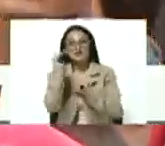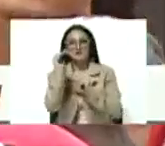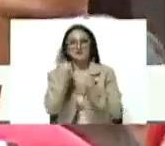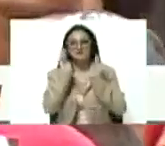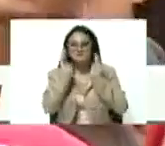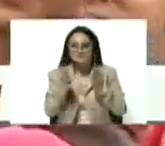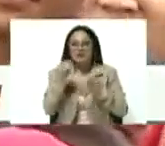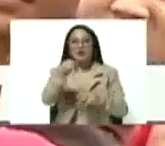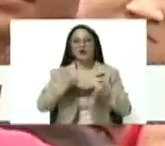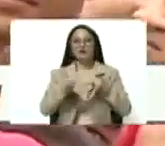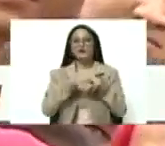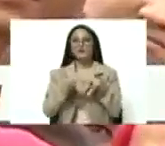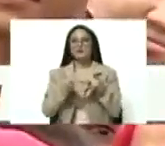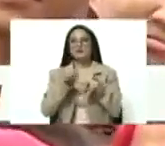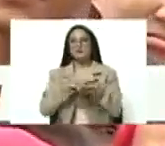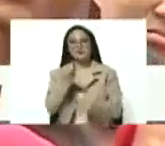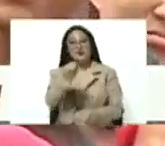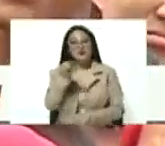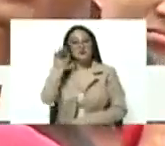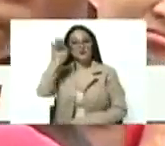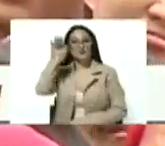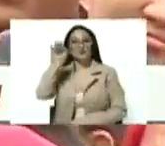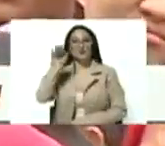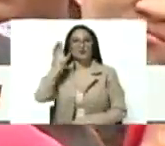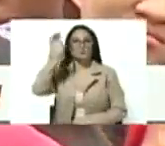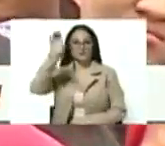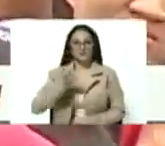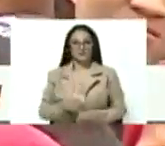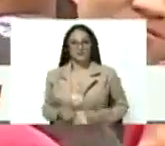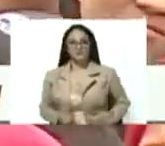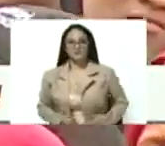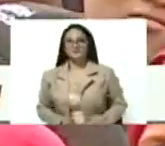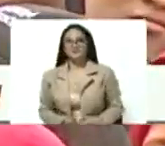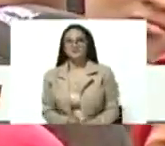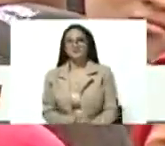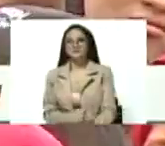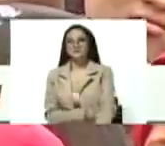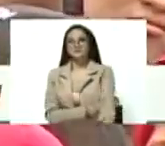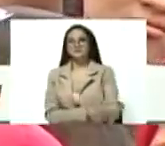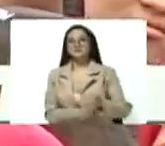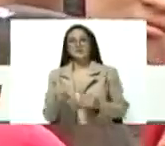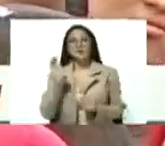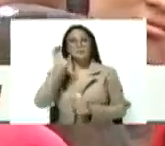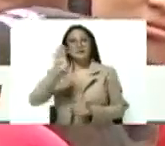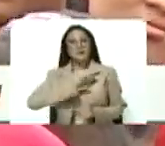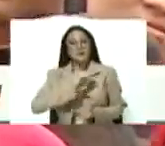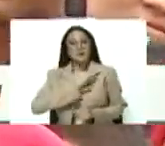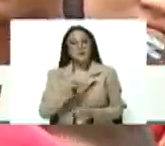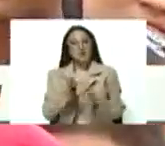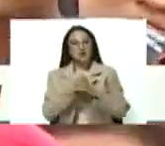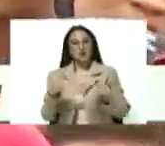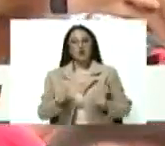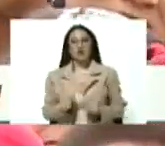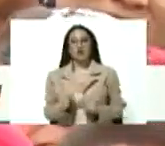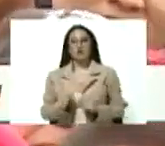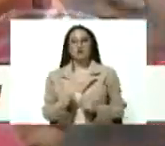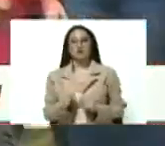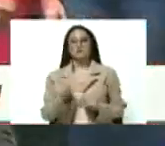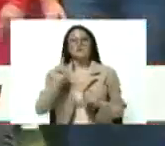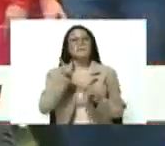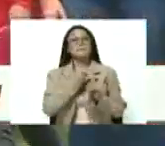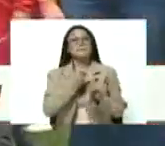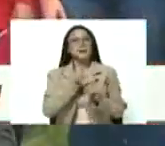de nuestros niños, porque ahí está el futuro de la patria. Y es una patria que nos pertenece a todos, ¿ves? Entonces eso es una primera